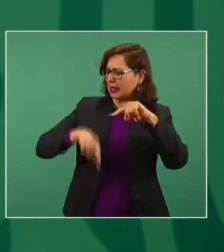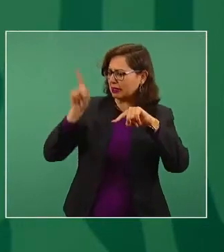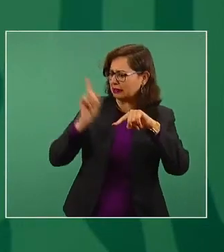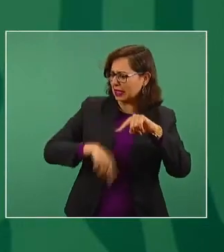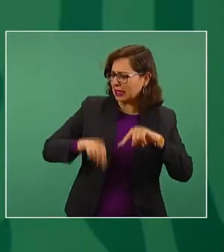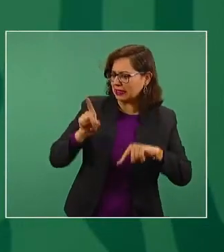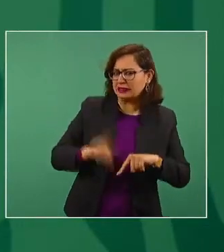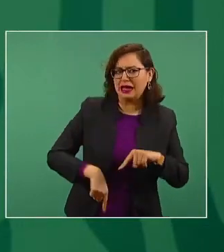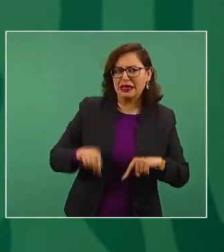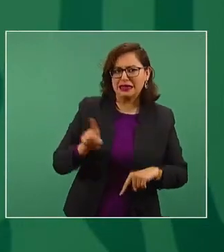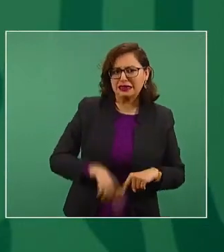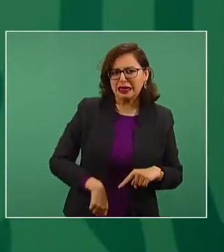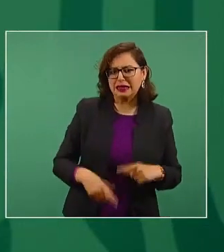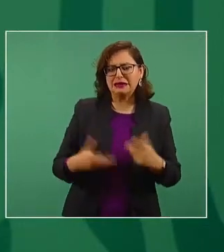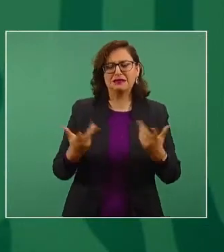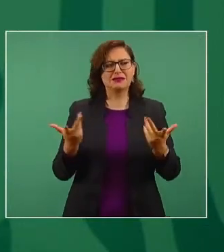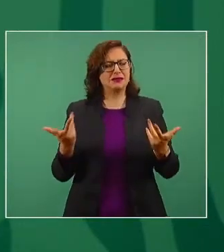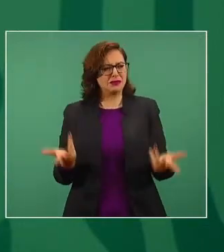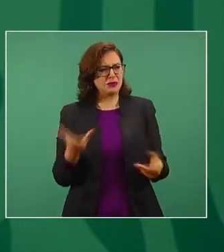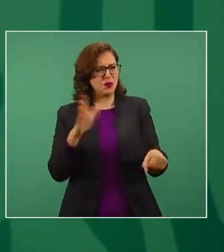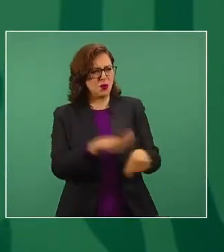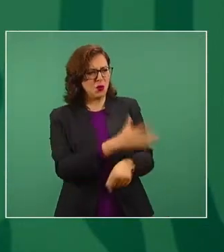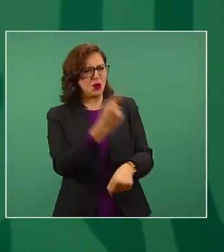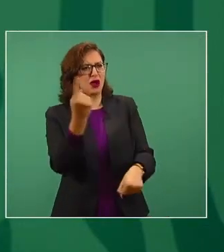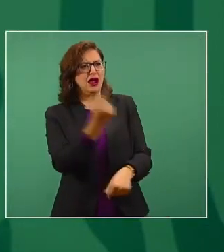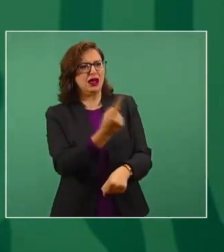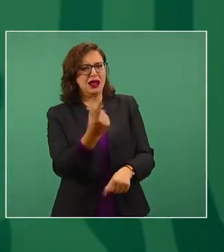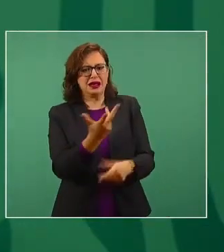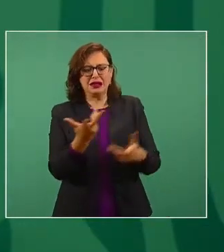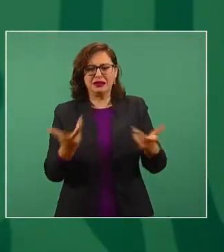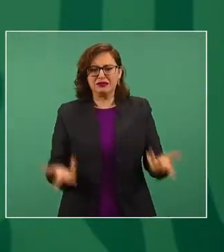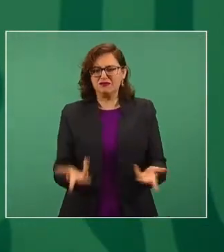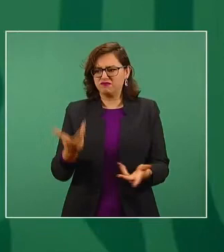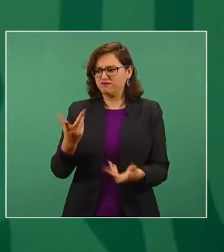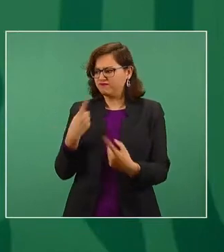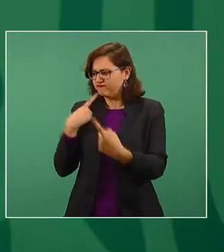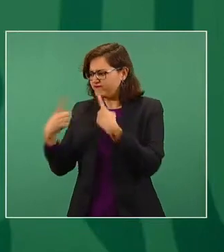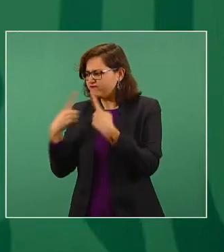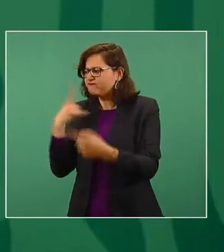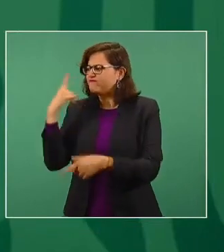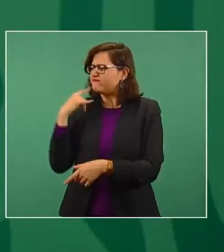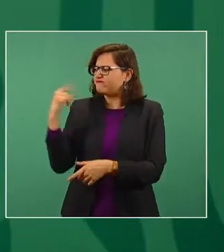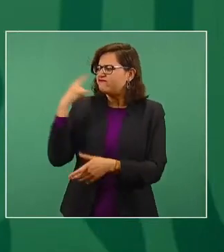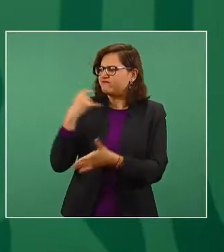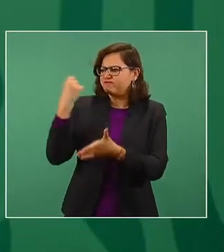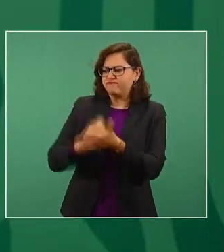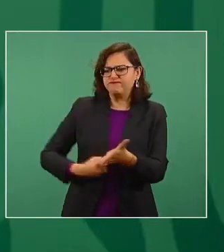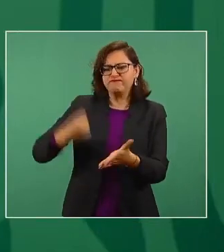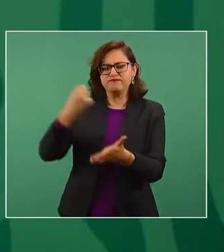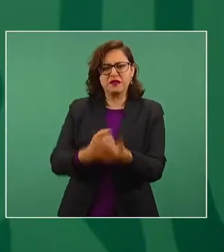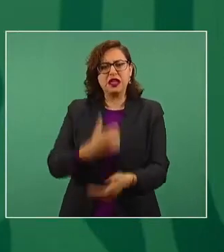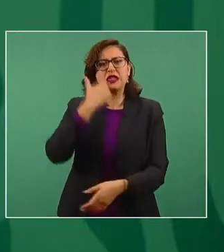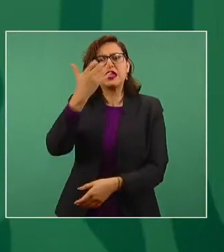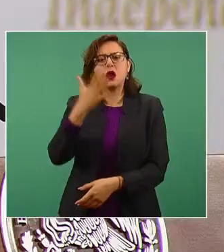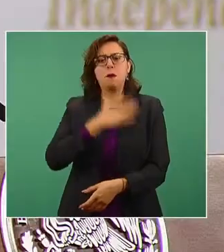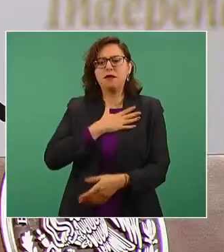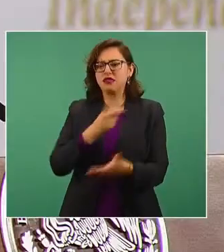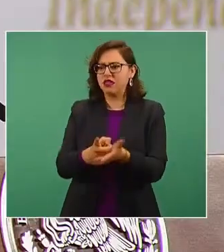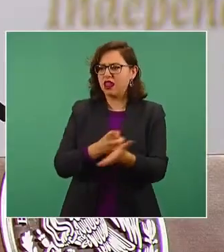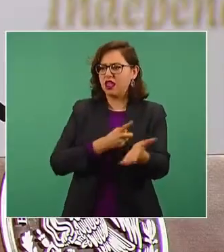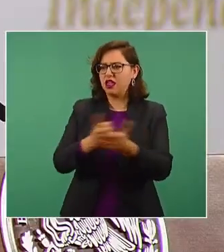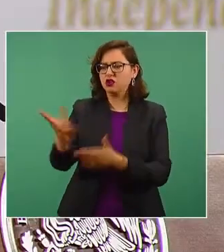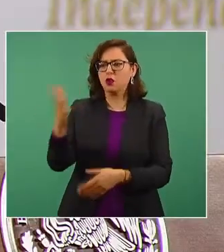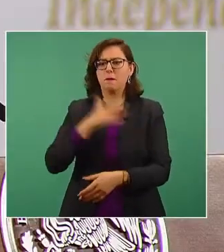Buscábamos, en una palabra, los derechos y las libertades. La Asamblea General